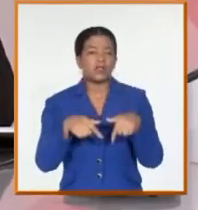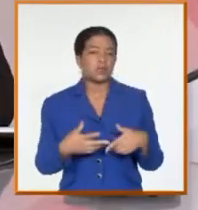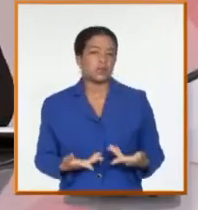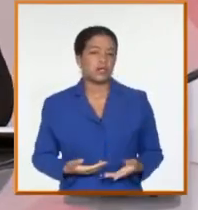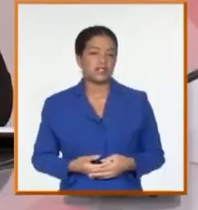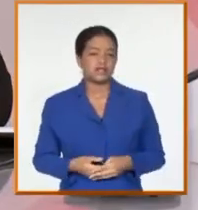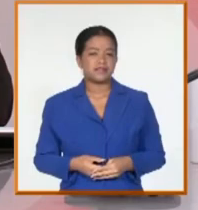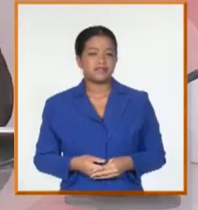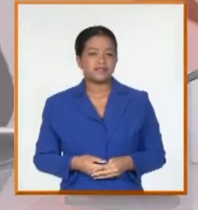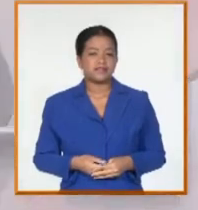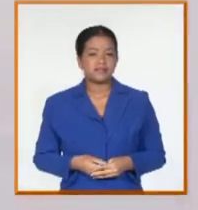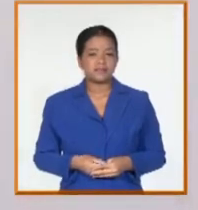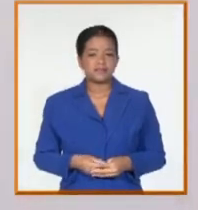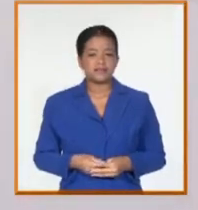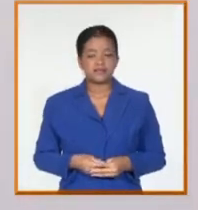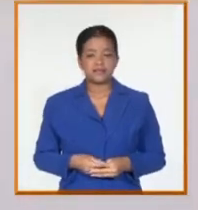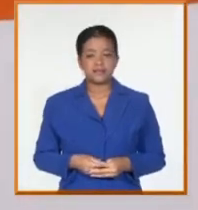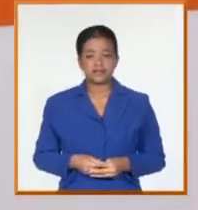del día